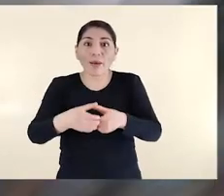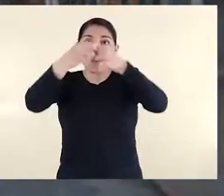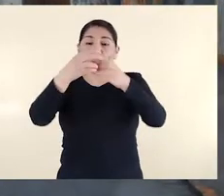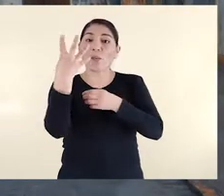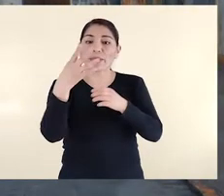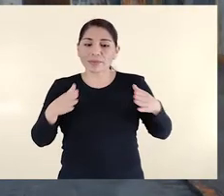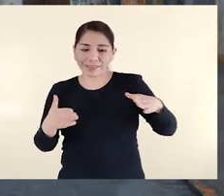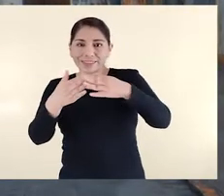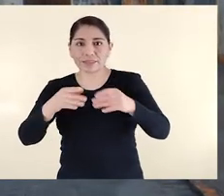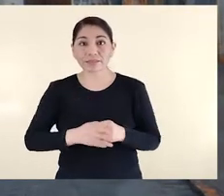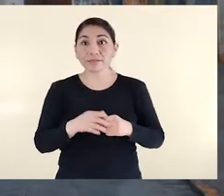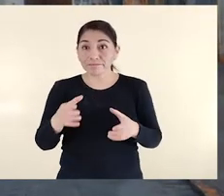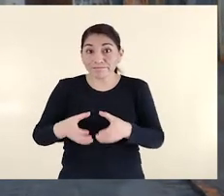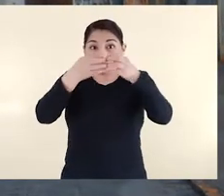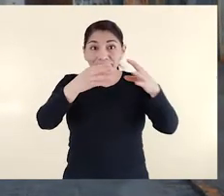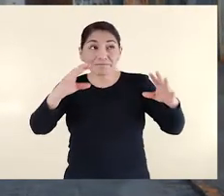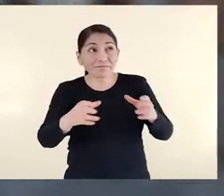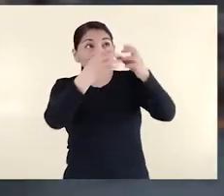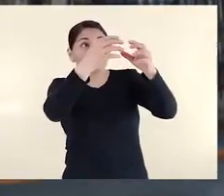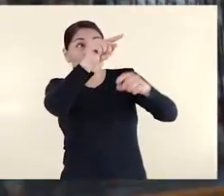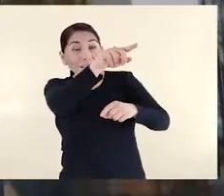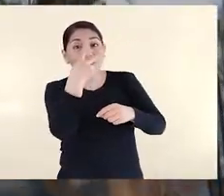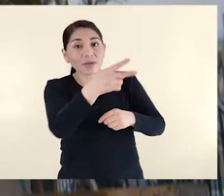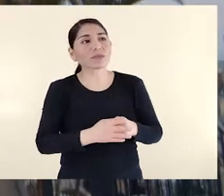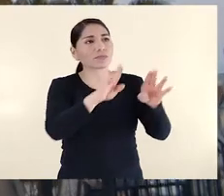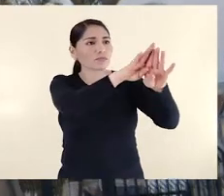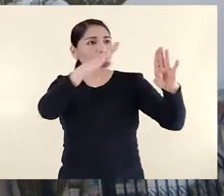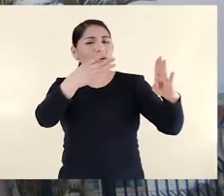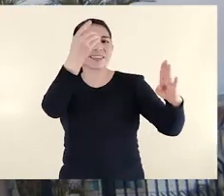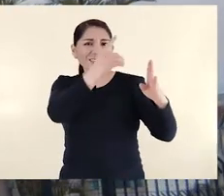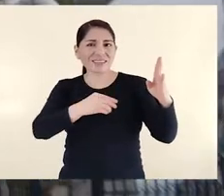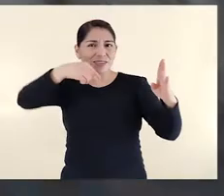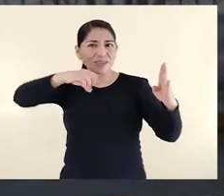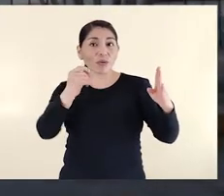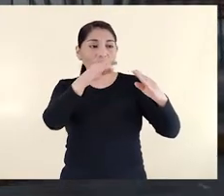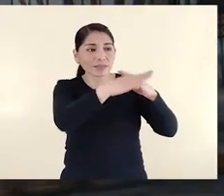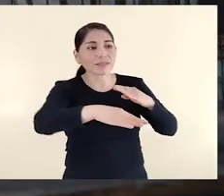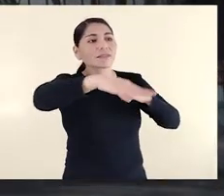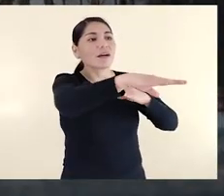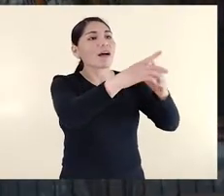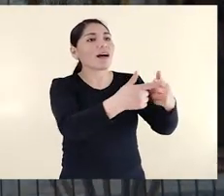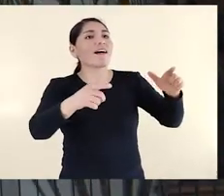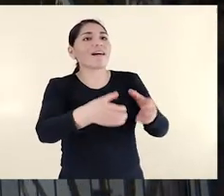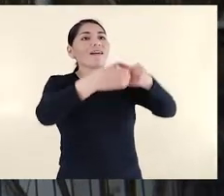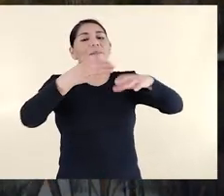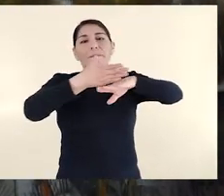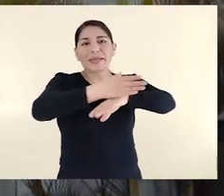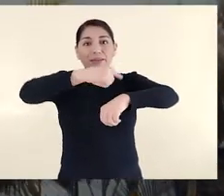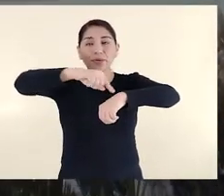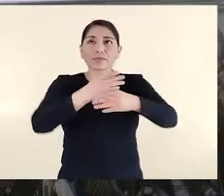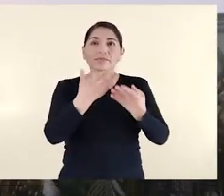con muros en talud con cuatro torretes en esquina. El último restante, el que vemos. Una portada neoclásica con